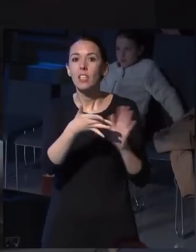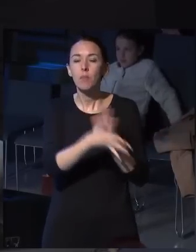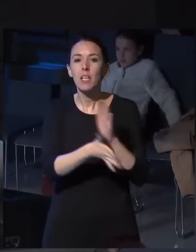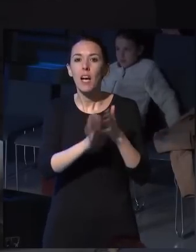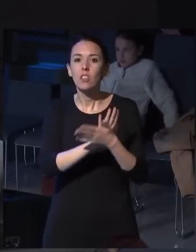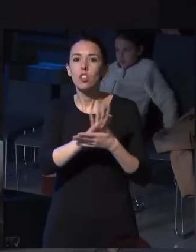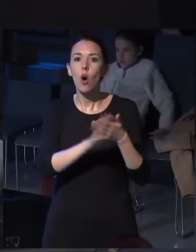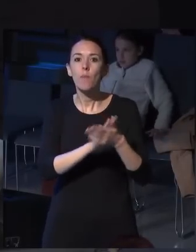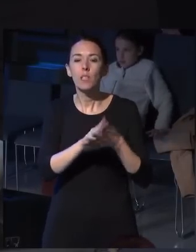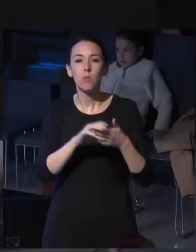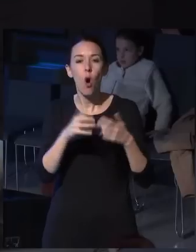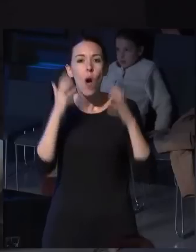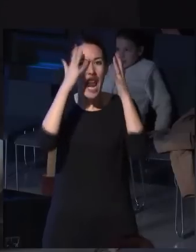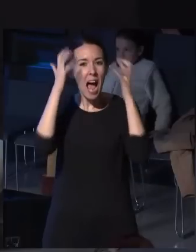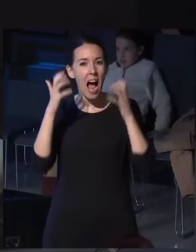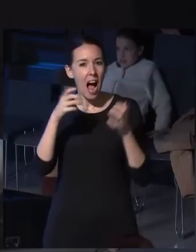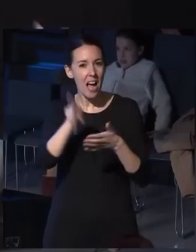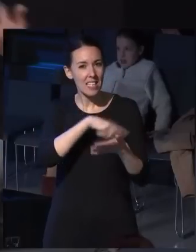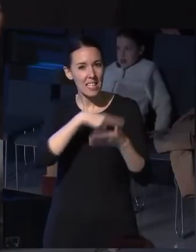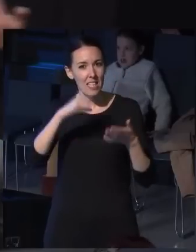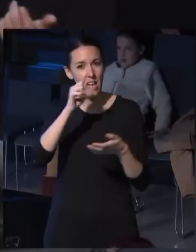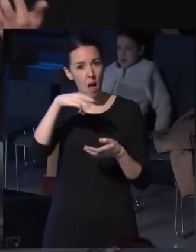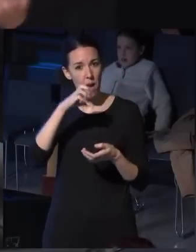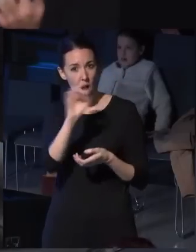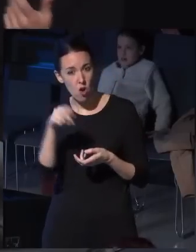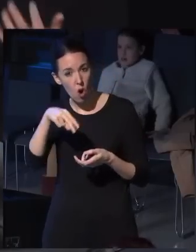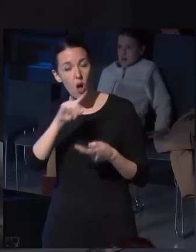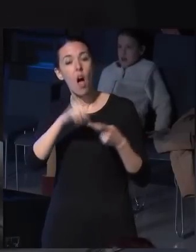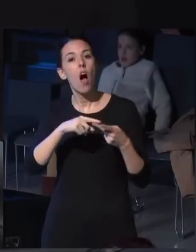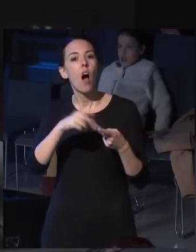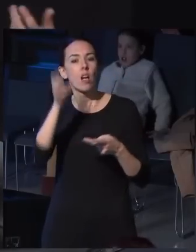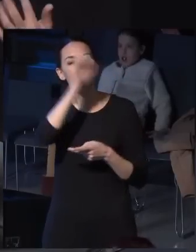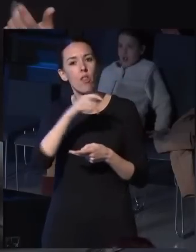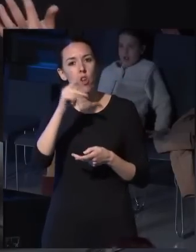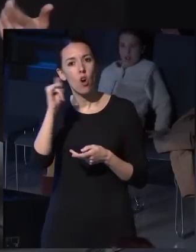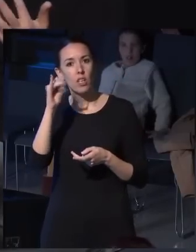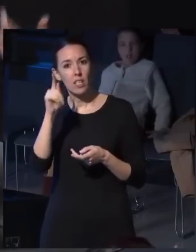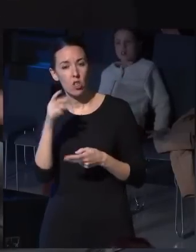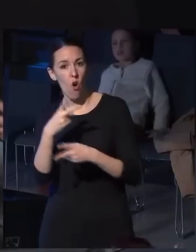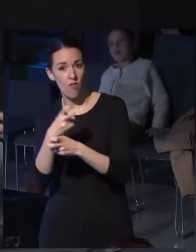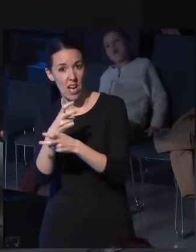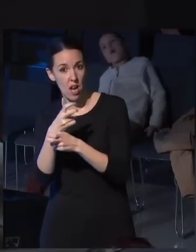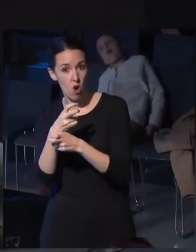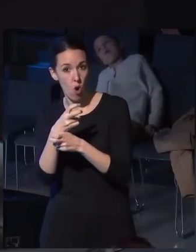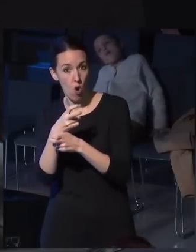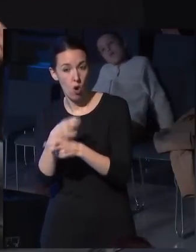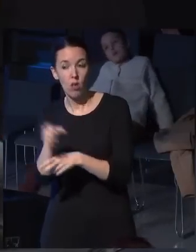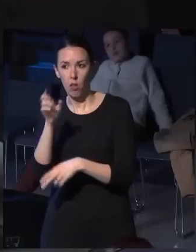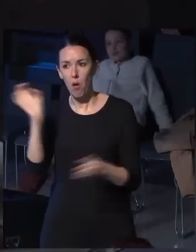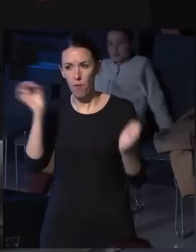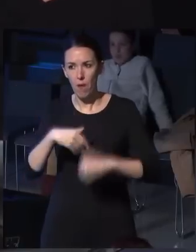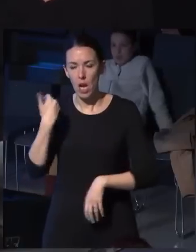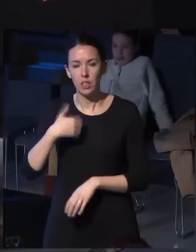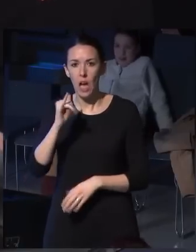tiempo de Camarón. Entonces hay una canción que llevó Kiko Veneno, que ya ves cómo canta Kiko Veneno, y se la tocó así en el estudio y dijo, vale, la